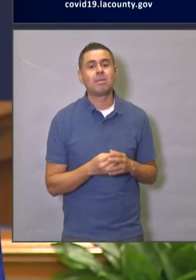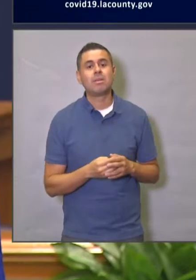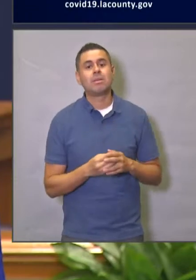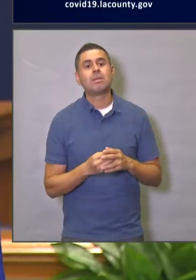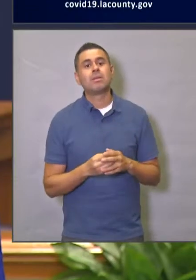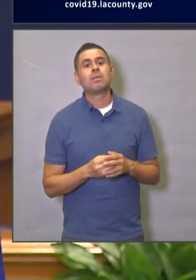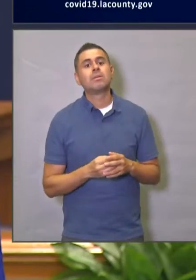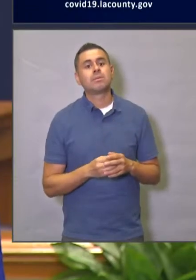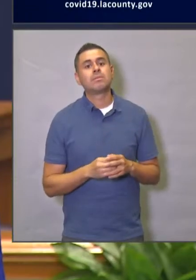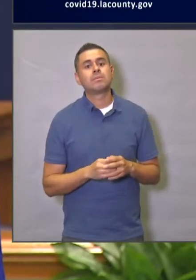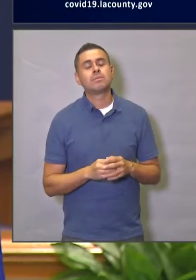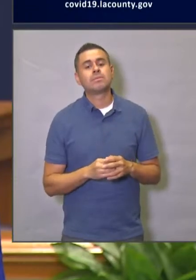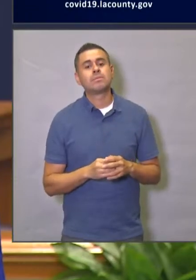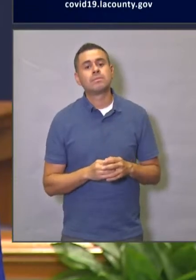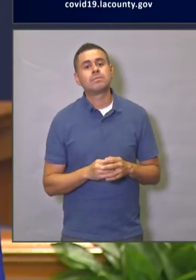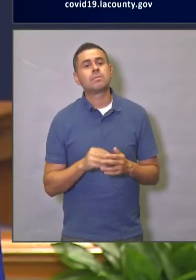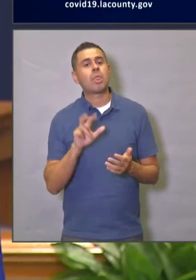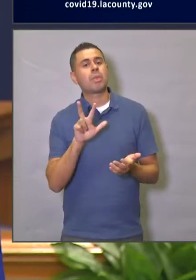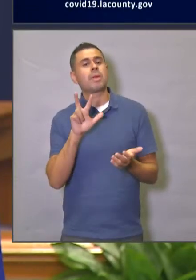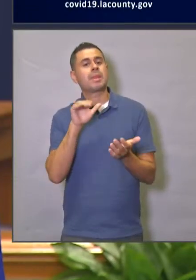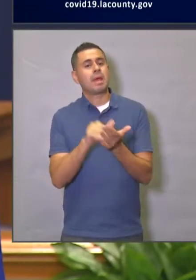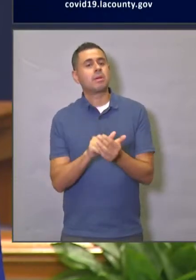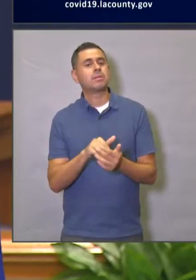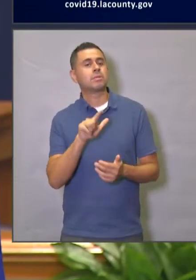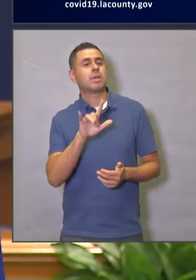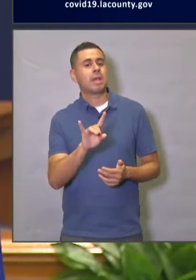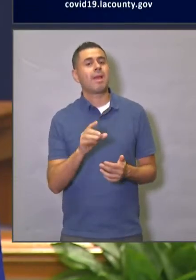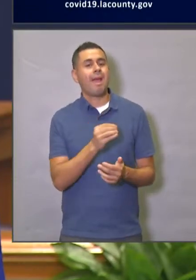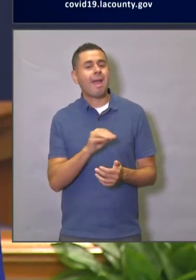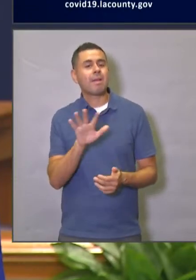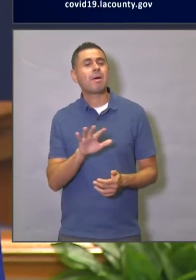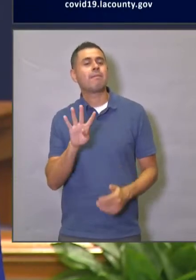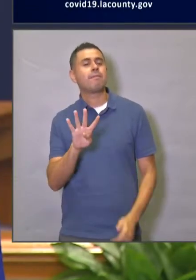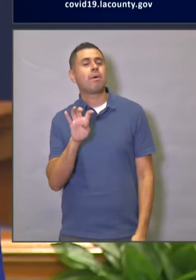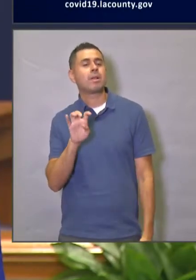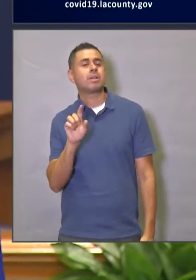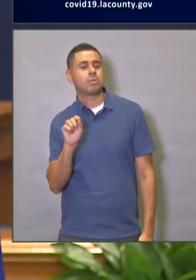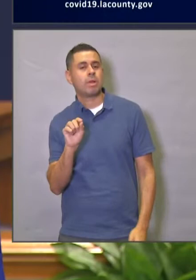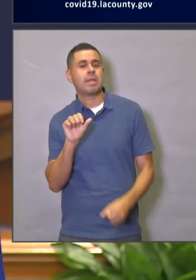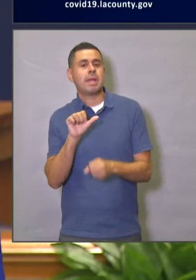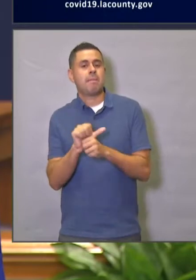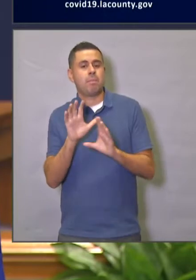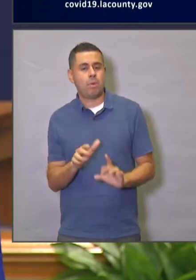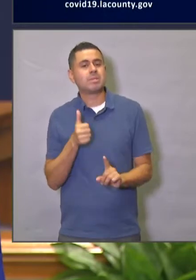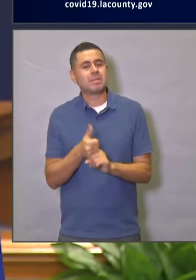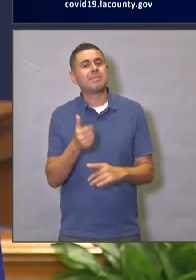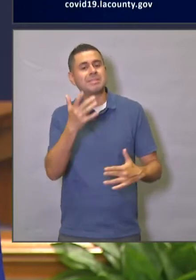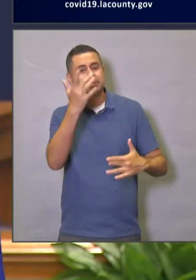3,226 entre personas que están encarceladas y 420 empleados.